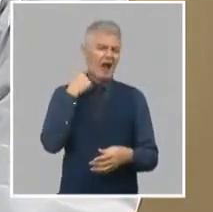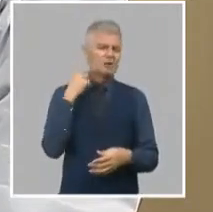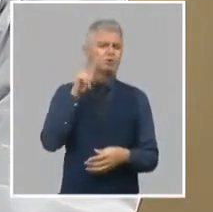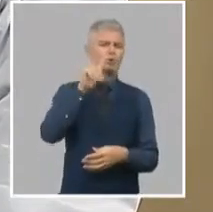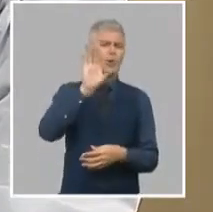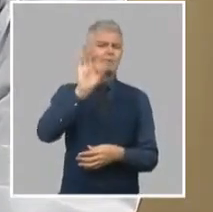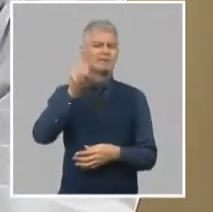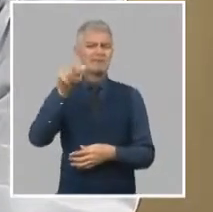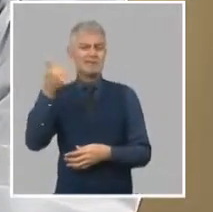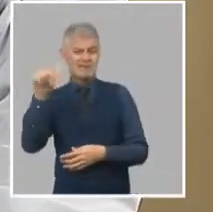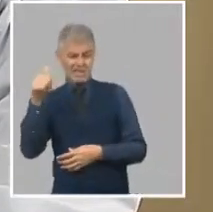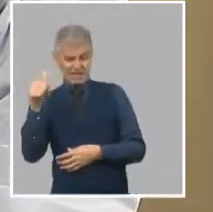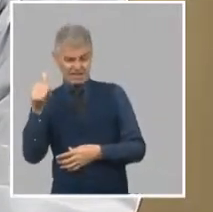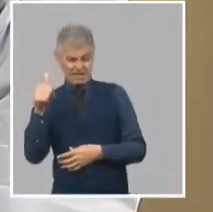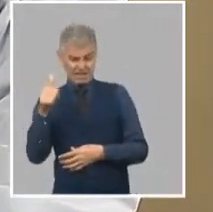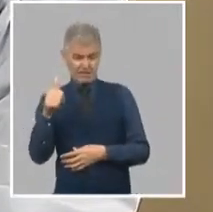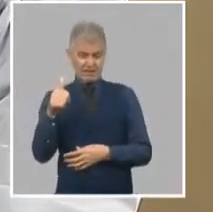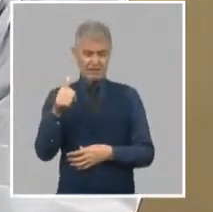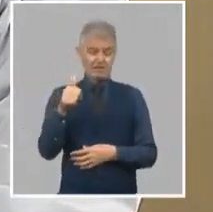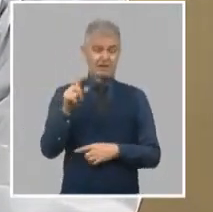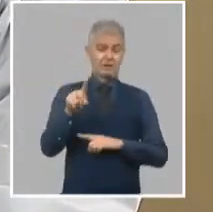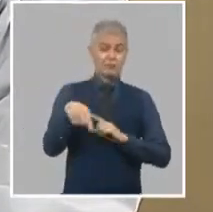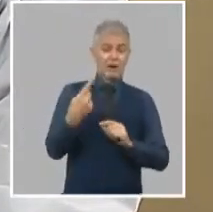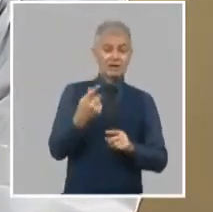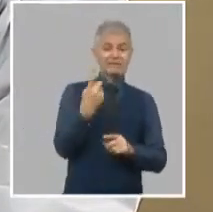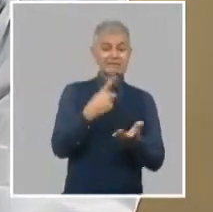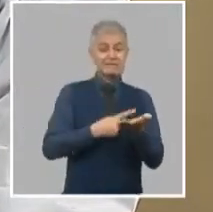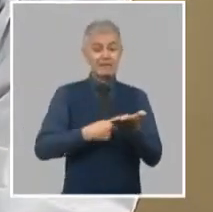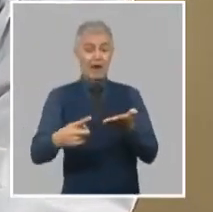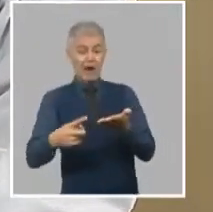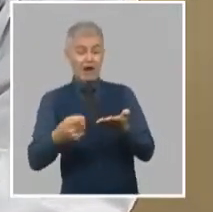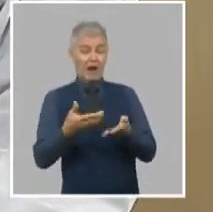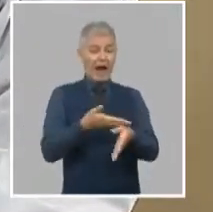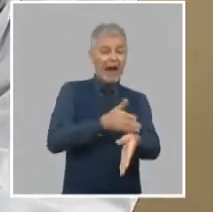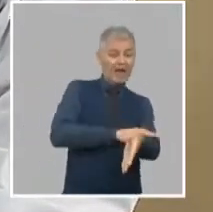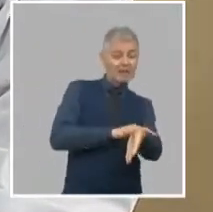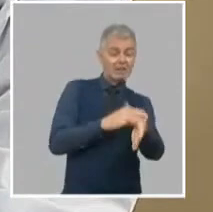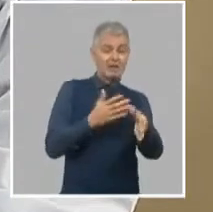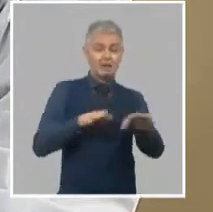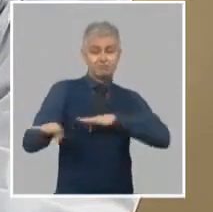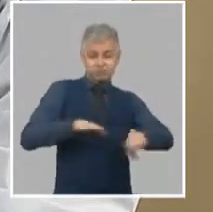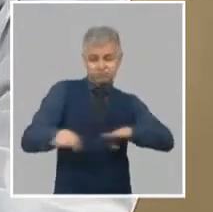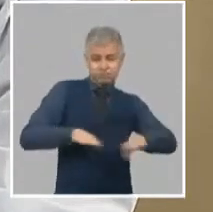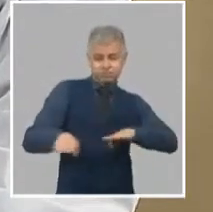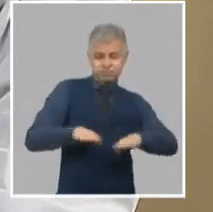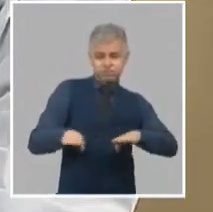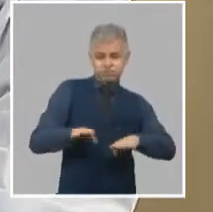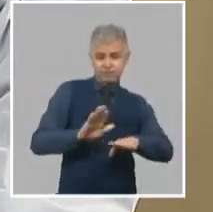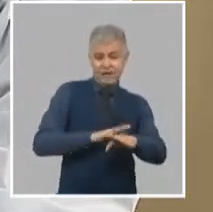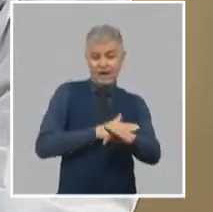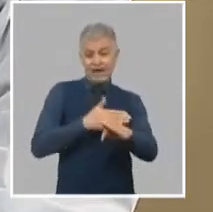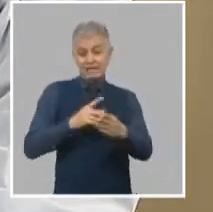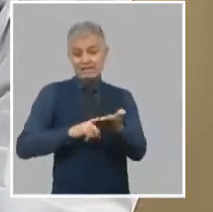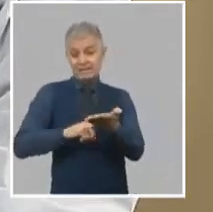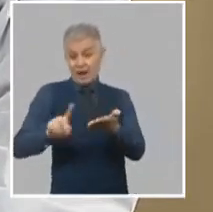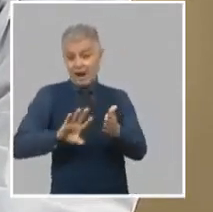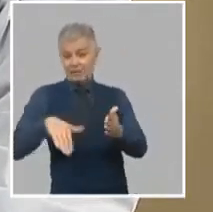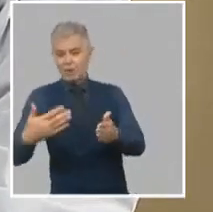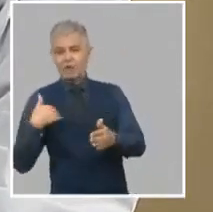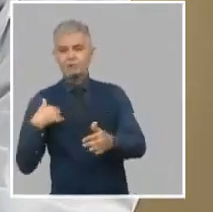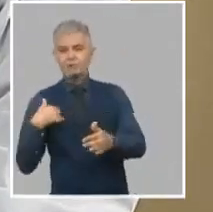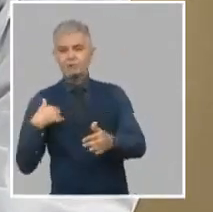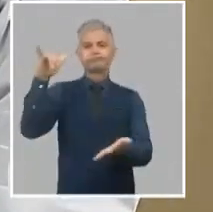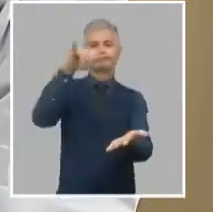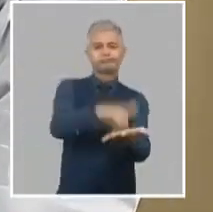2010, que a solo una semana de haber ocurrido el terremoto, el 27 de febrero, y ya en los primeros días del mes de marzo, una